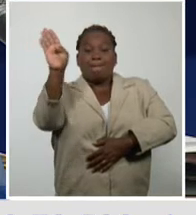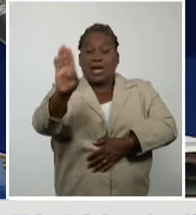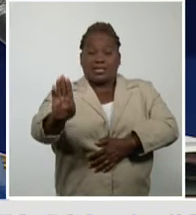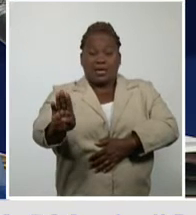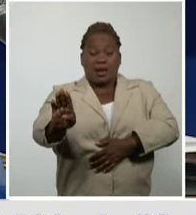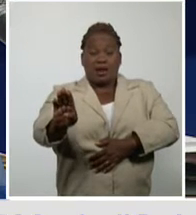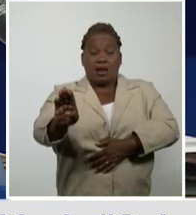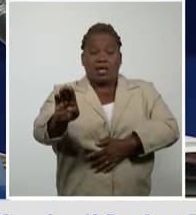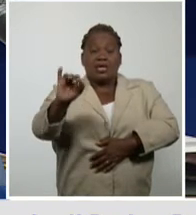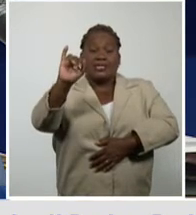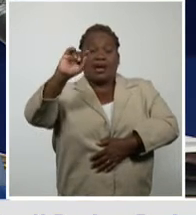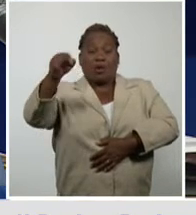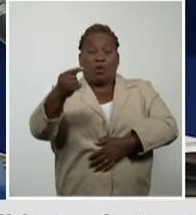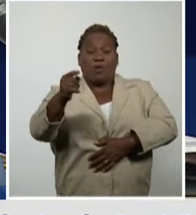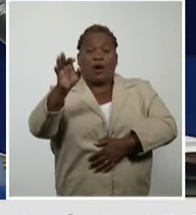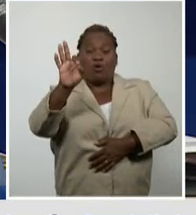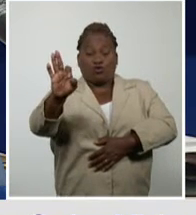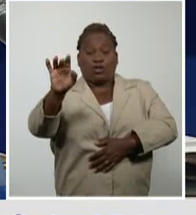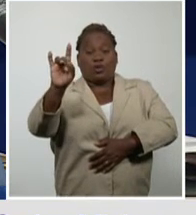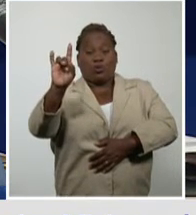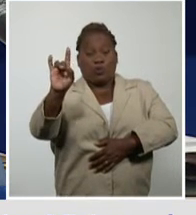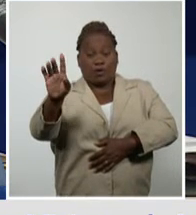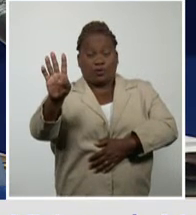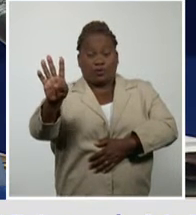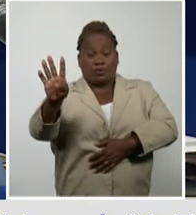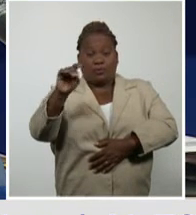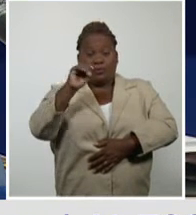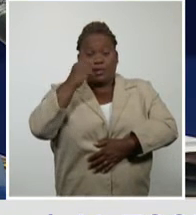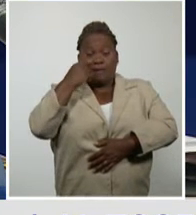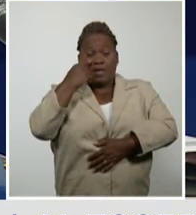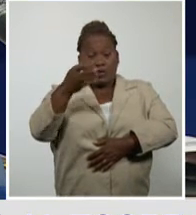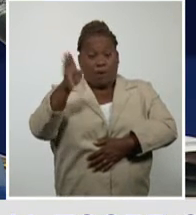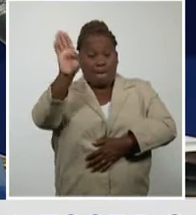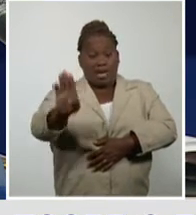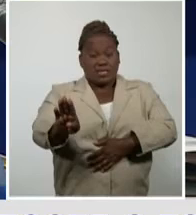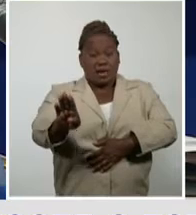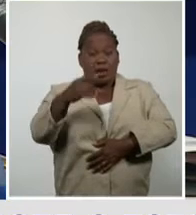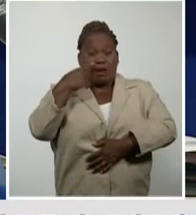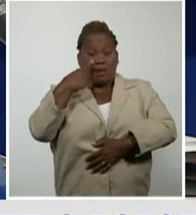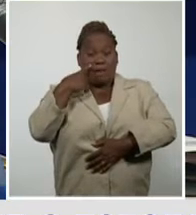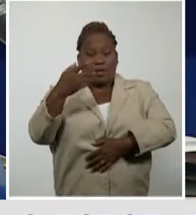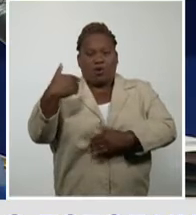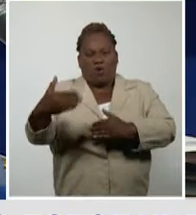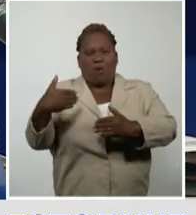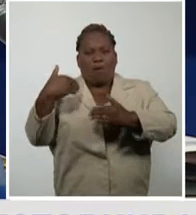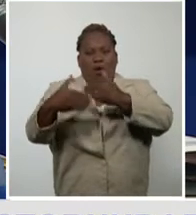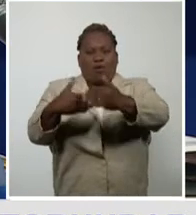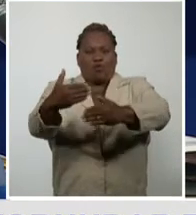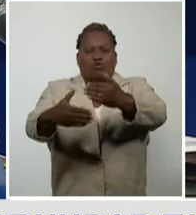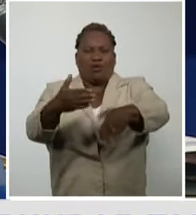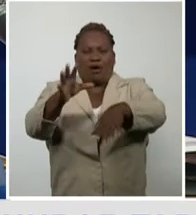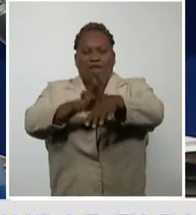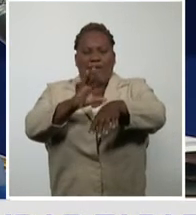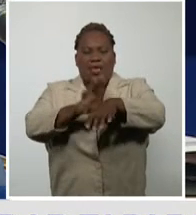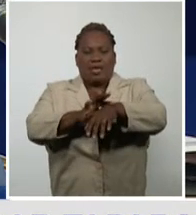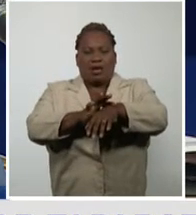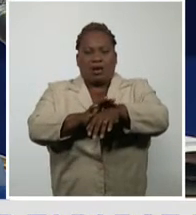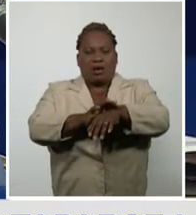con 6,84, que además hemos visto en Brasil cuál ha sido la evolución de la enfermedad